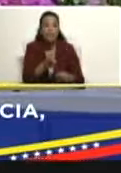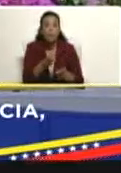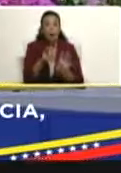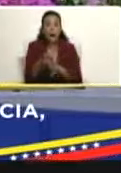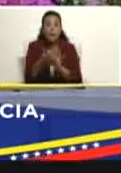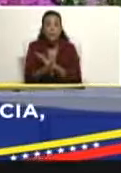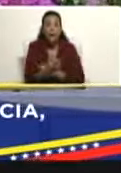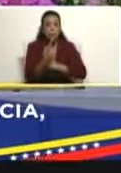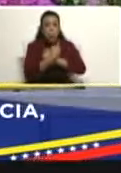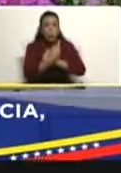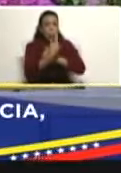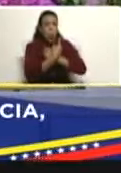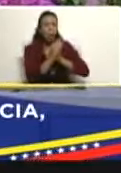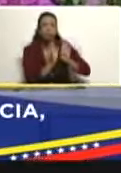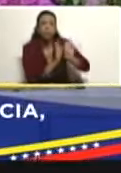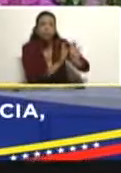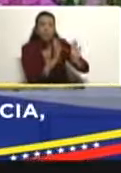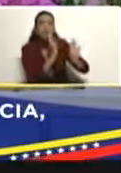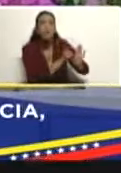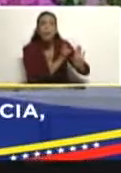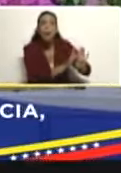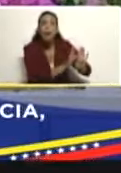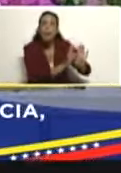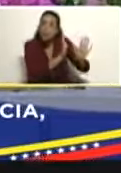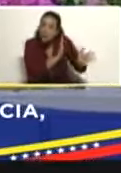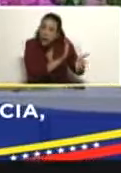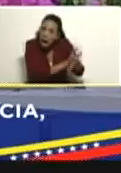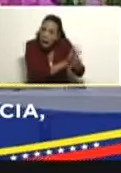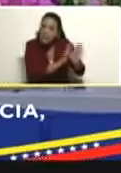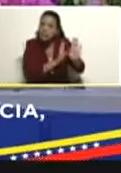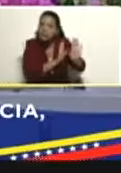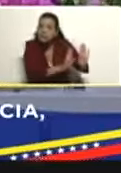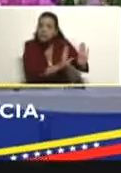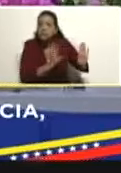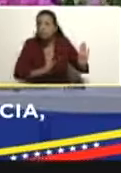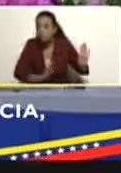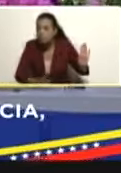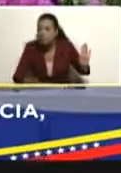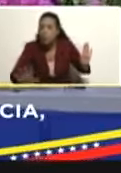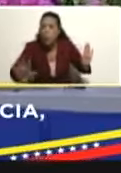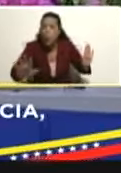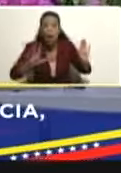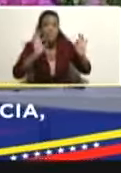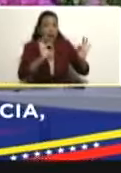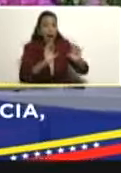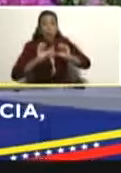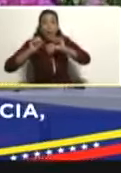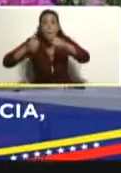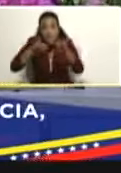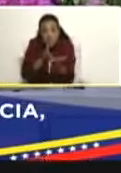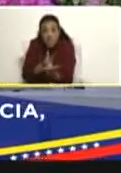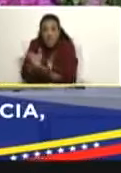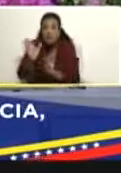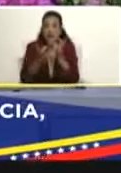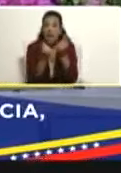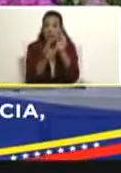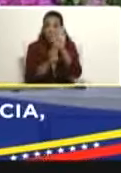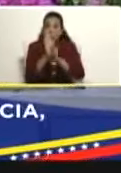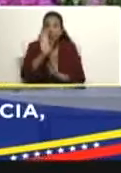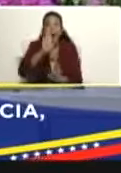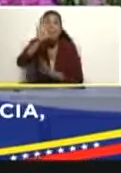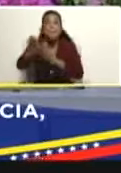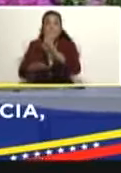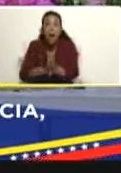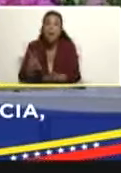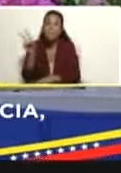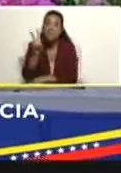a las sanciones, a la guerra económica, para estabilizar la economía y para iniciar el camino del crecimiento fue que avanzamos